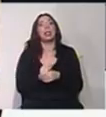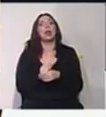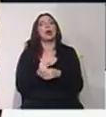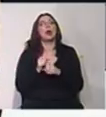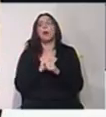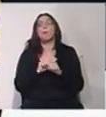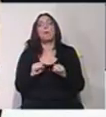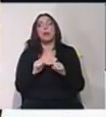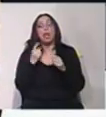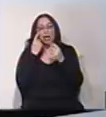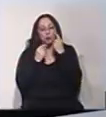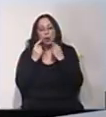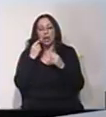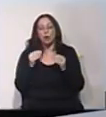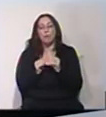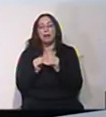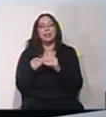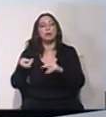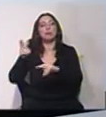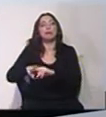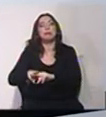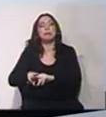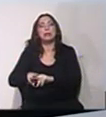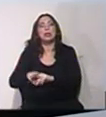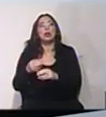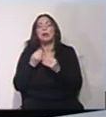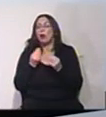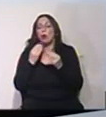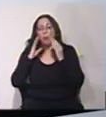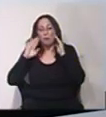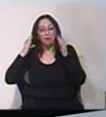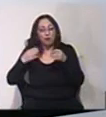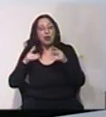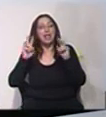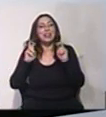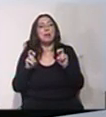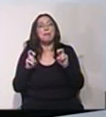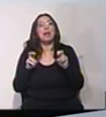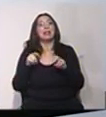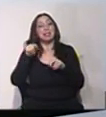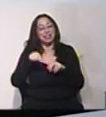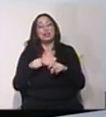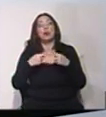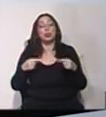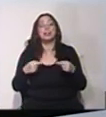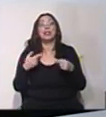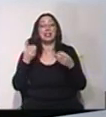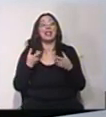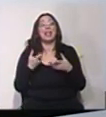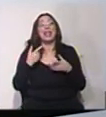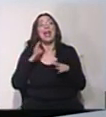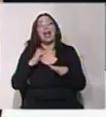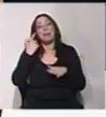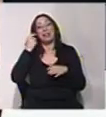ni siquiera podían llorar al compañero suicida, ¿no? Porque no sabían cómo enfocar el tema. Claro. Esas son cosas que pasan en Uruguay, ¿no? Y que pasan en otras